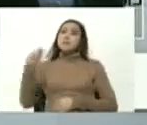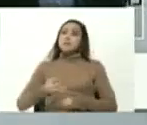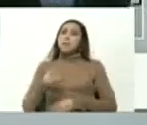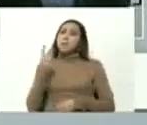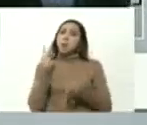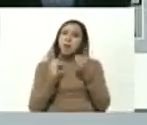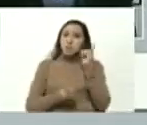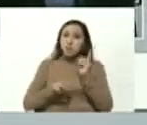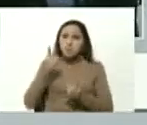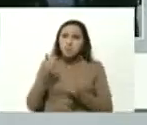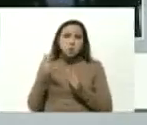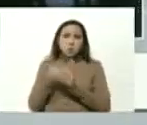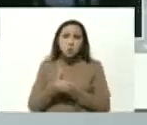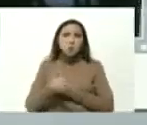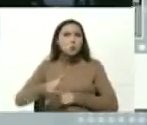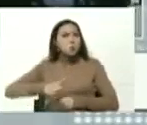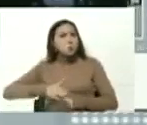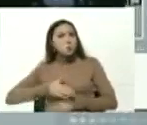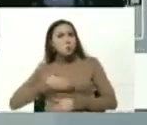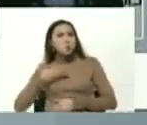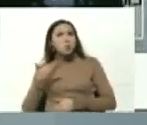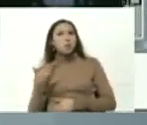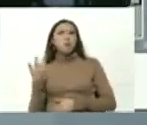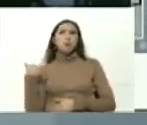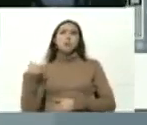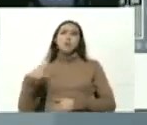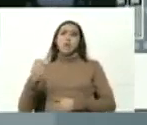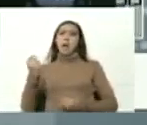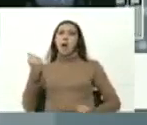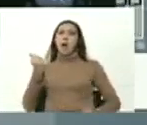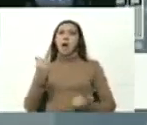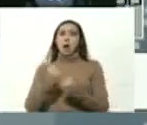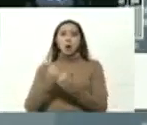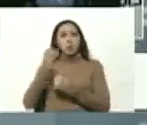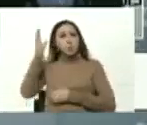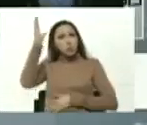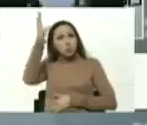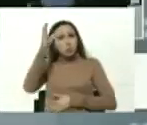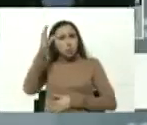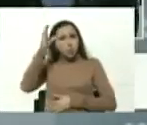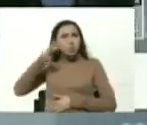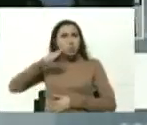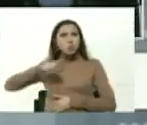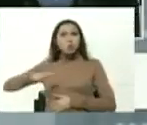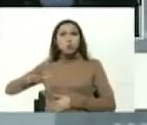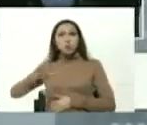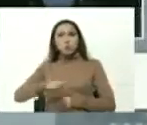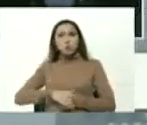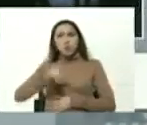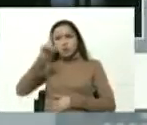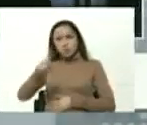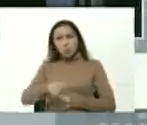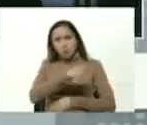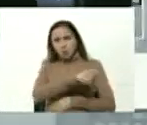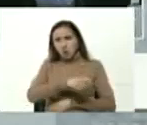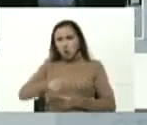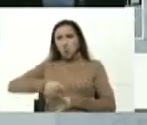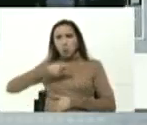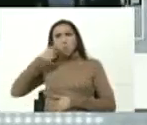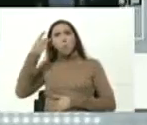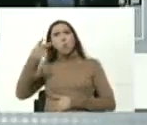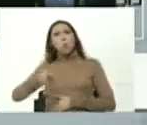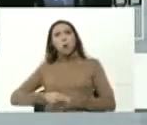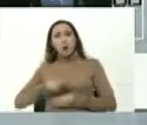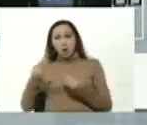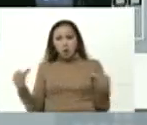depende de que podamos contar con la conciencia de los propios actores políticos, las